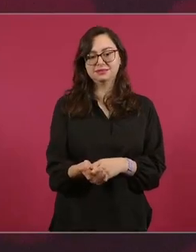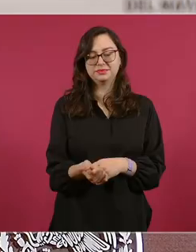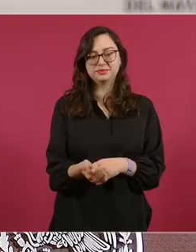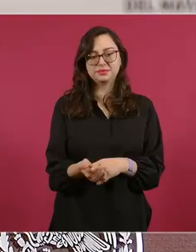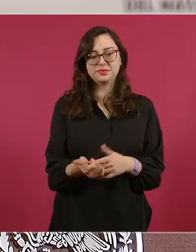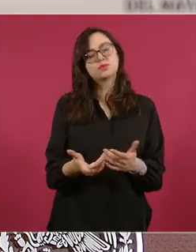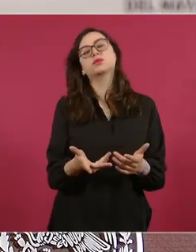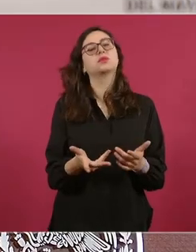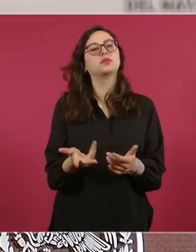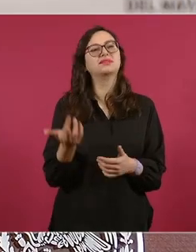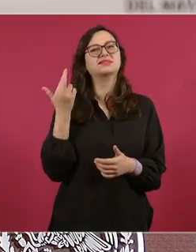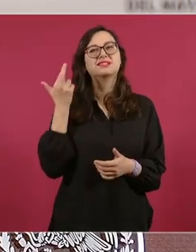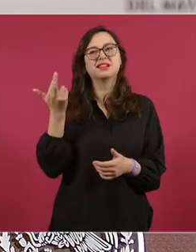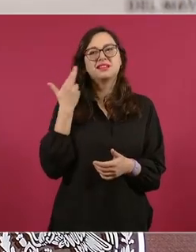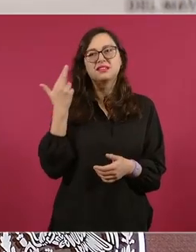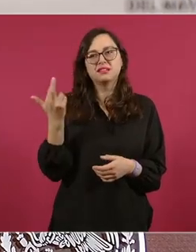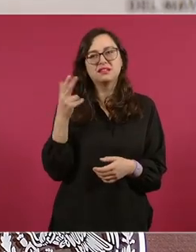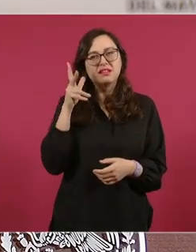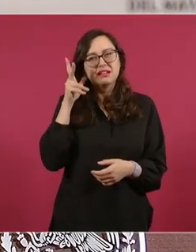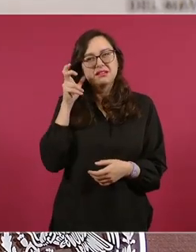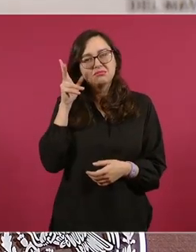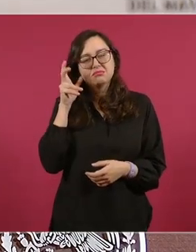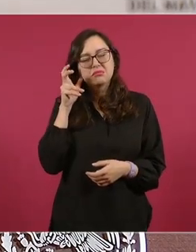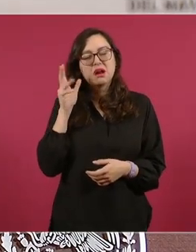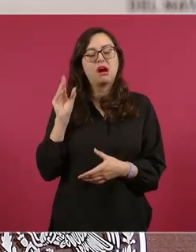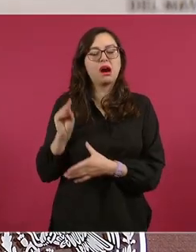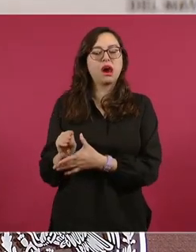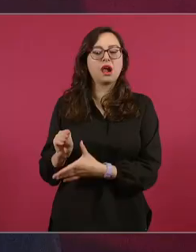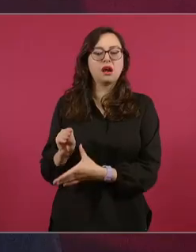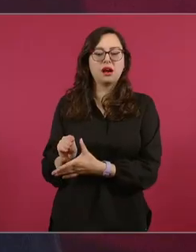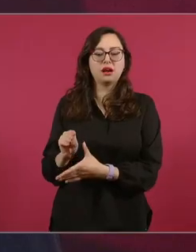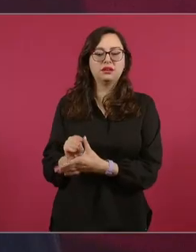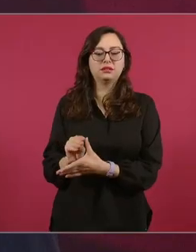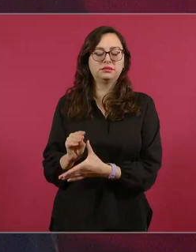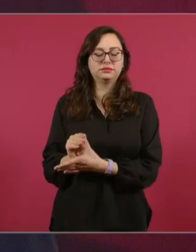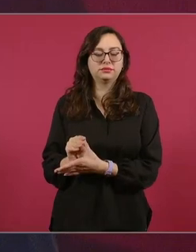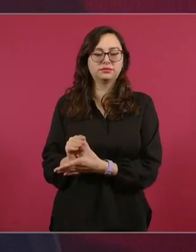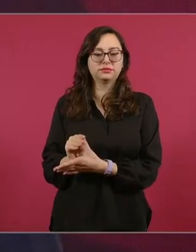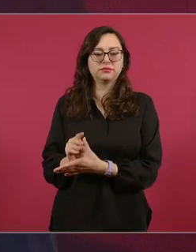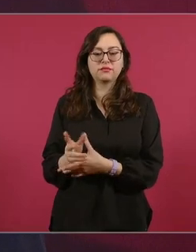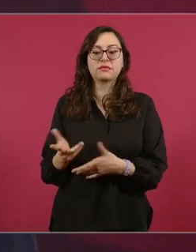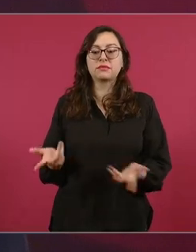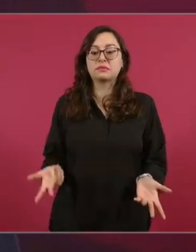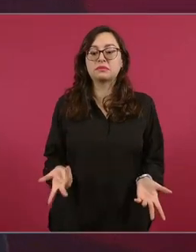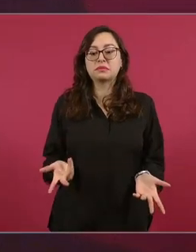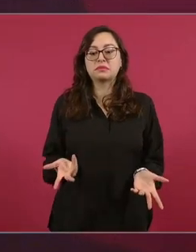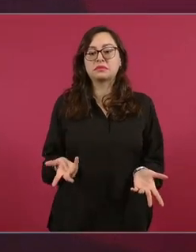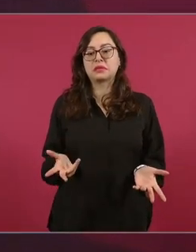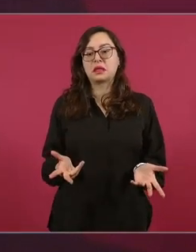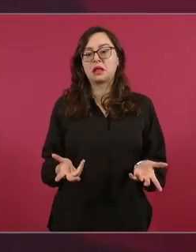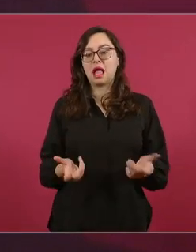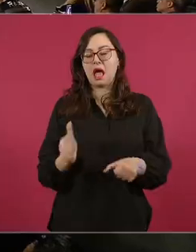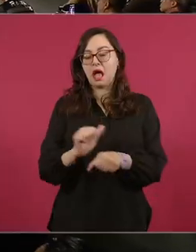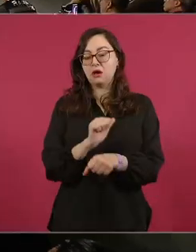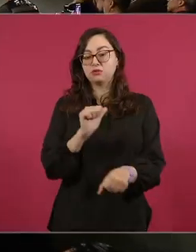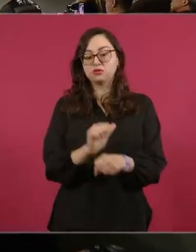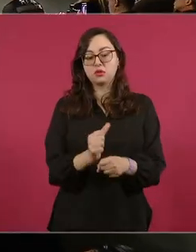noticiero de radio, ¿no?, solo que el papá lleve prendido